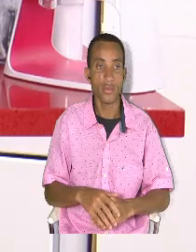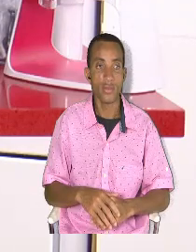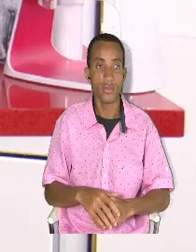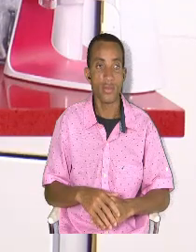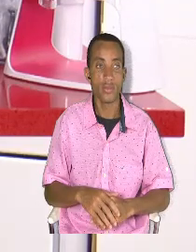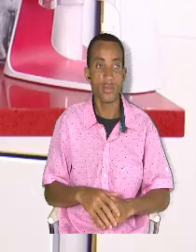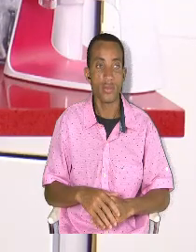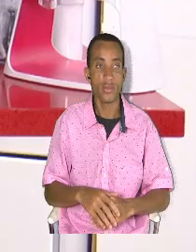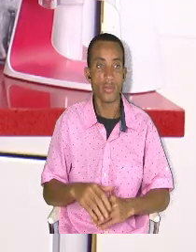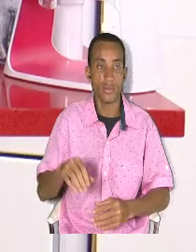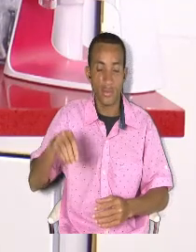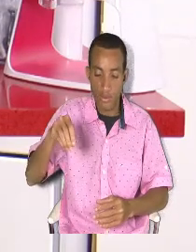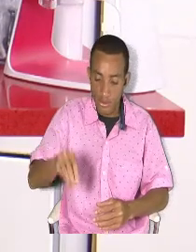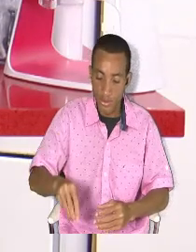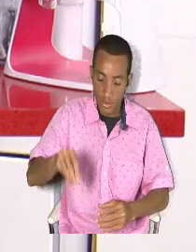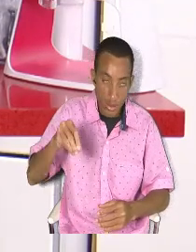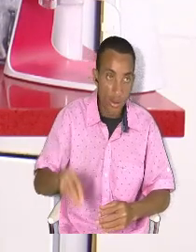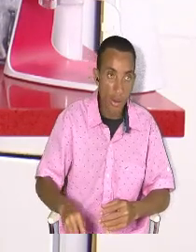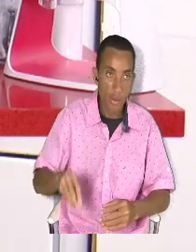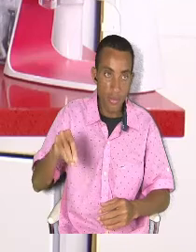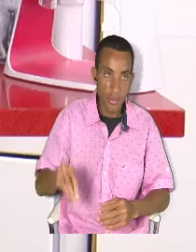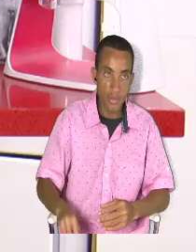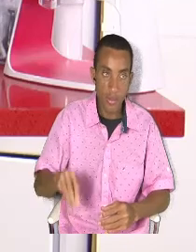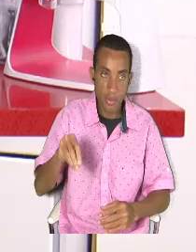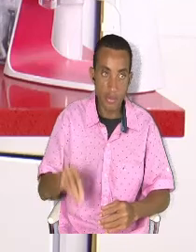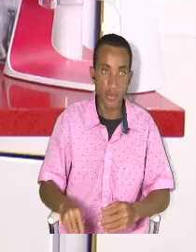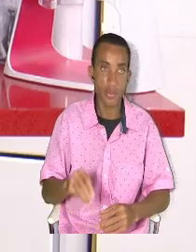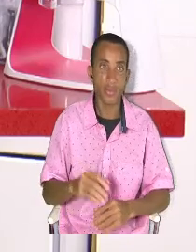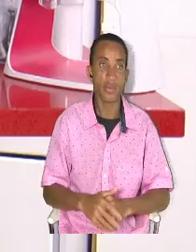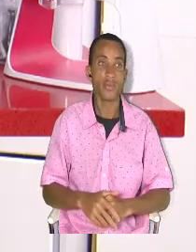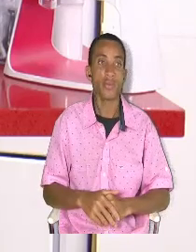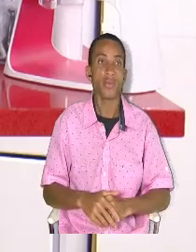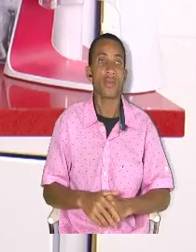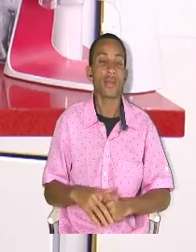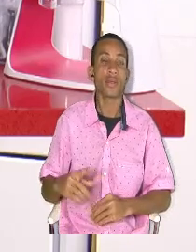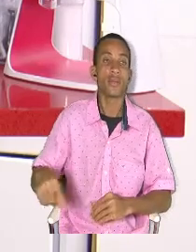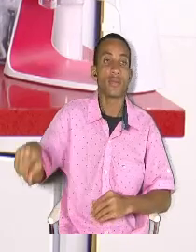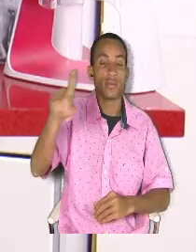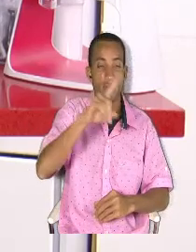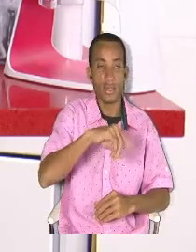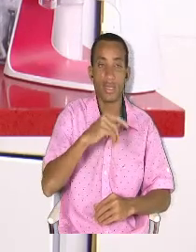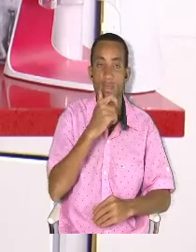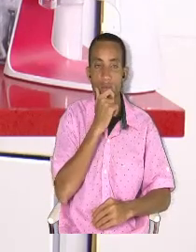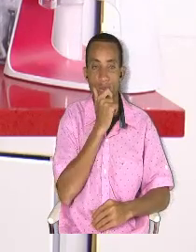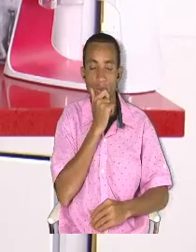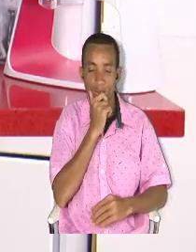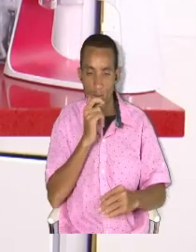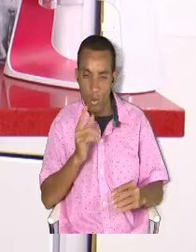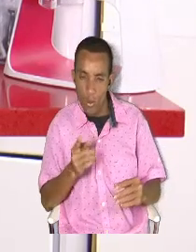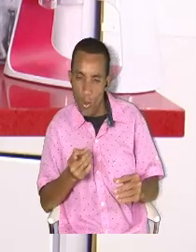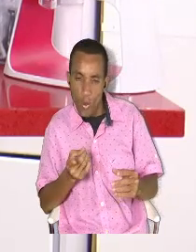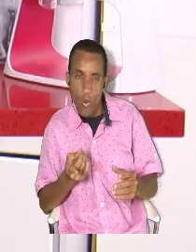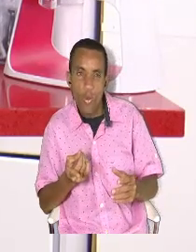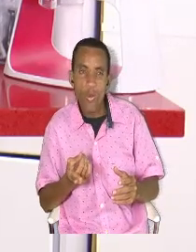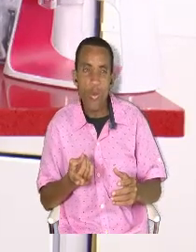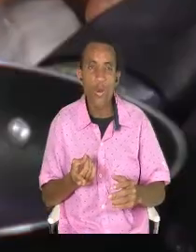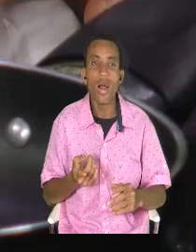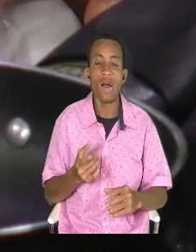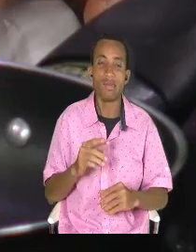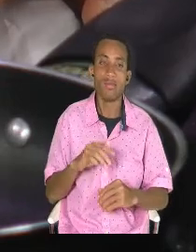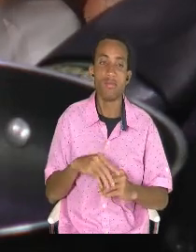menos, vamos a hacer lo mismo, el mismo proceso, ¿sí? La gente de Barranca ahorita va a apreciar la forma en la que va a quedar nuestro... Excelente.